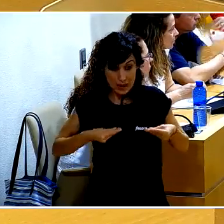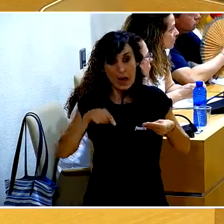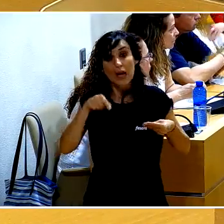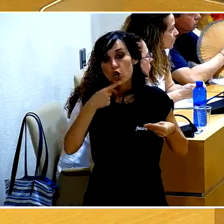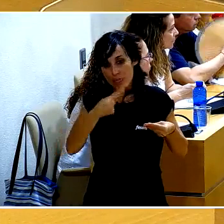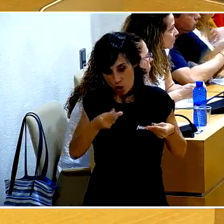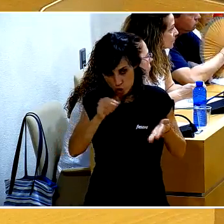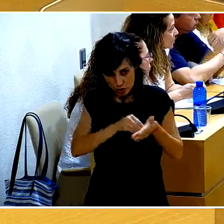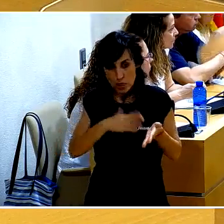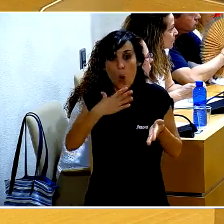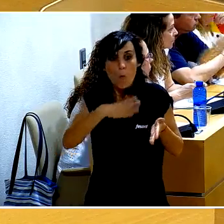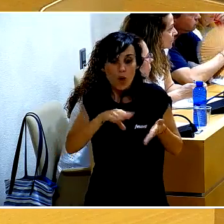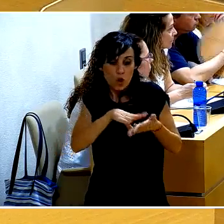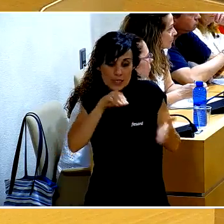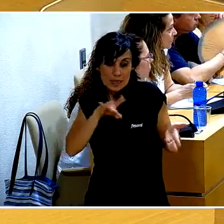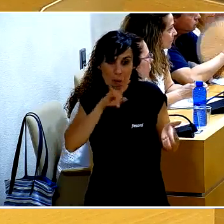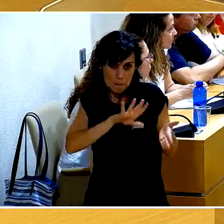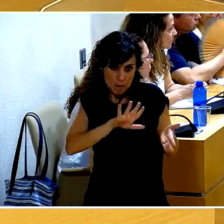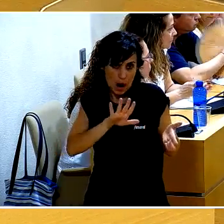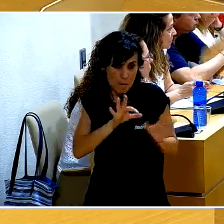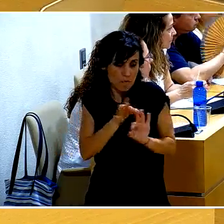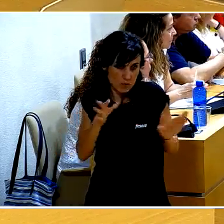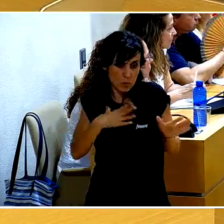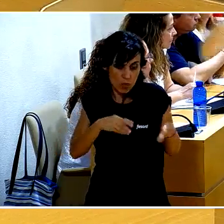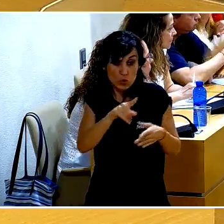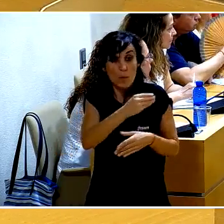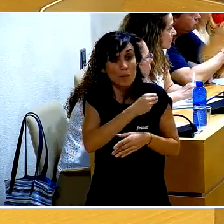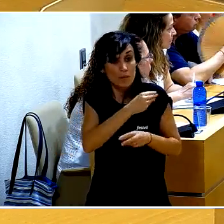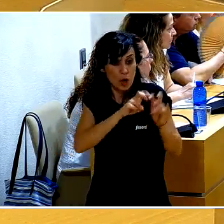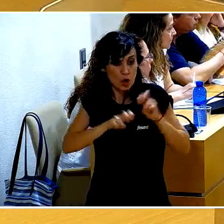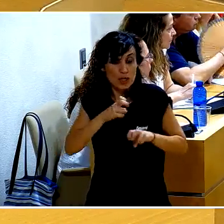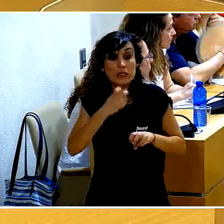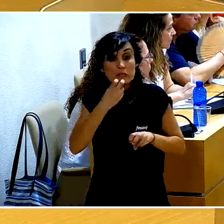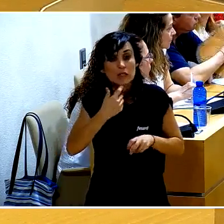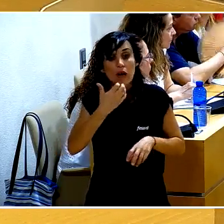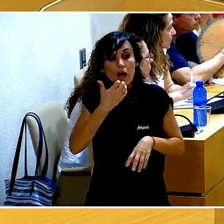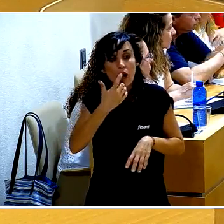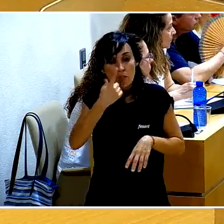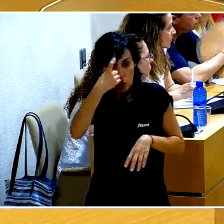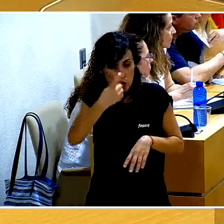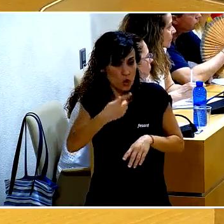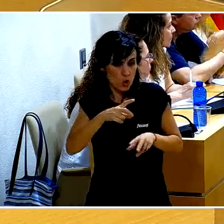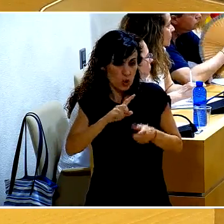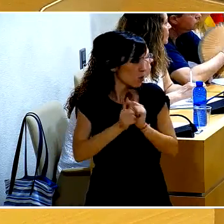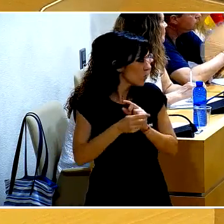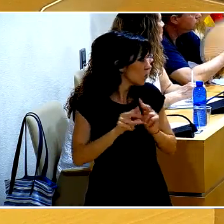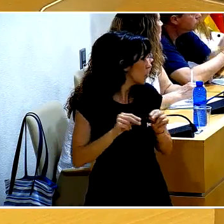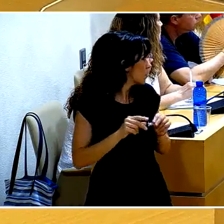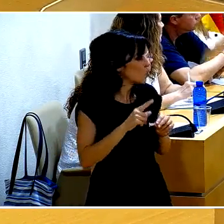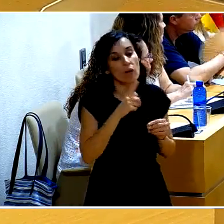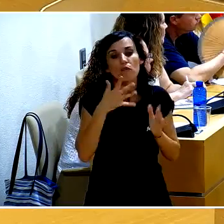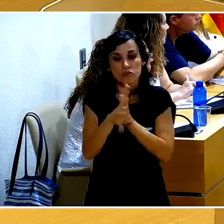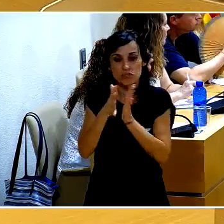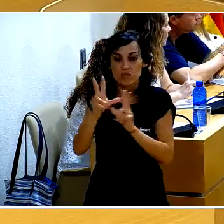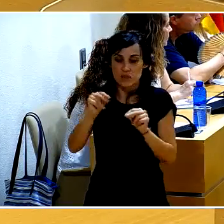insisto, puedo haberlo interpretado mal perfectamente y usted me corrige si me convence, cambio de opinión inmediatamente. Finalís en argumentar y después ya se